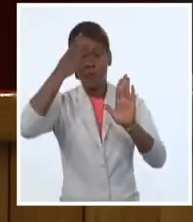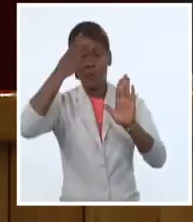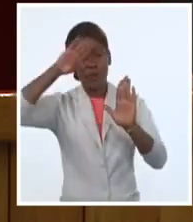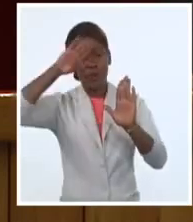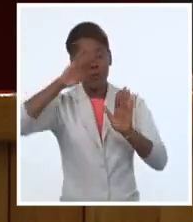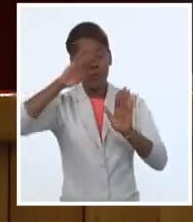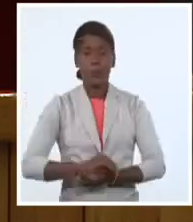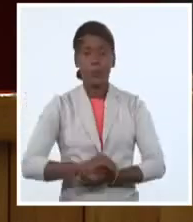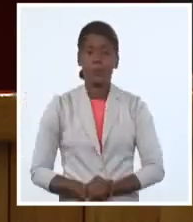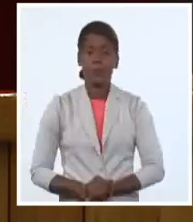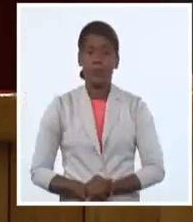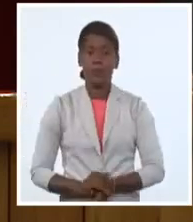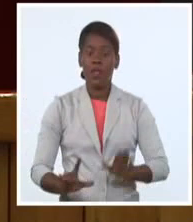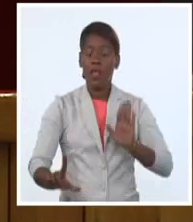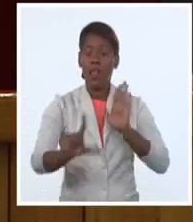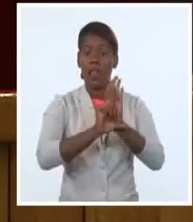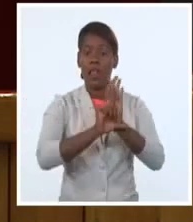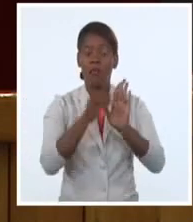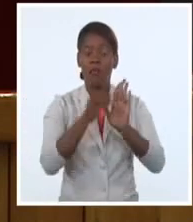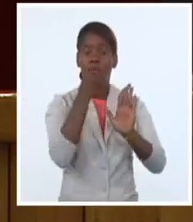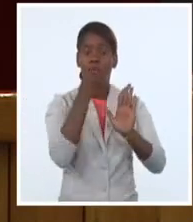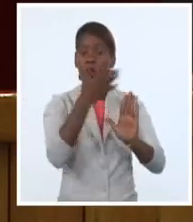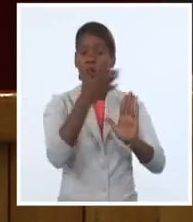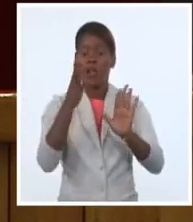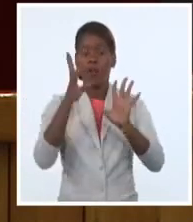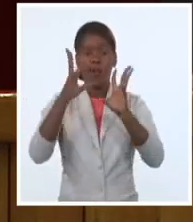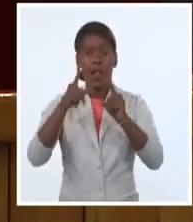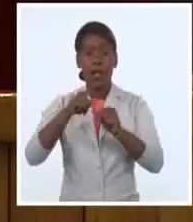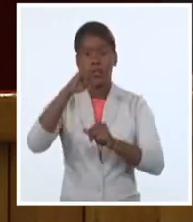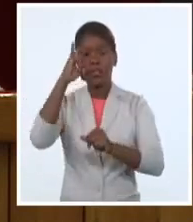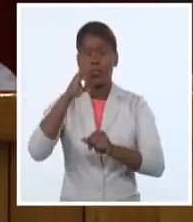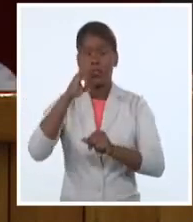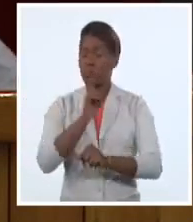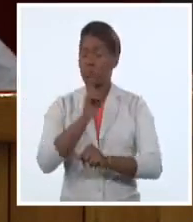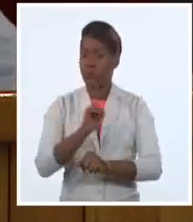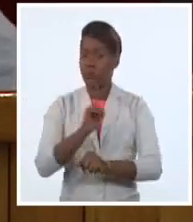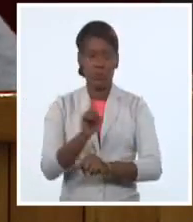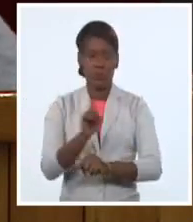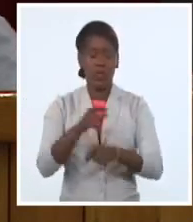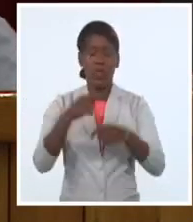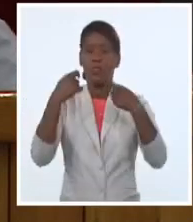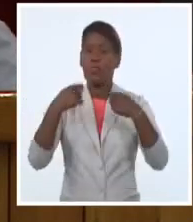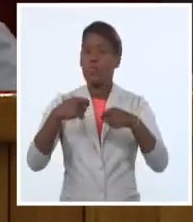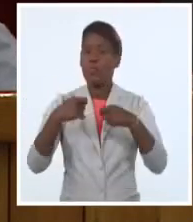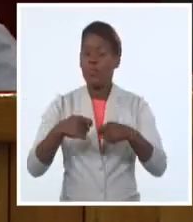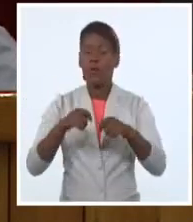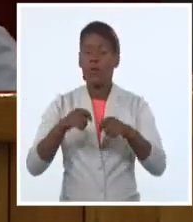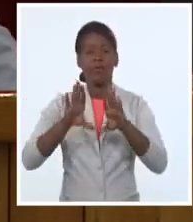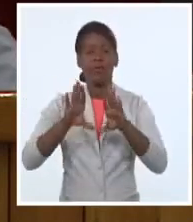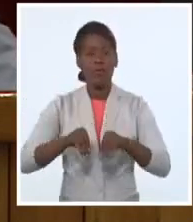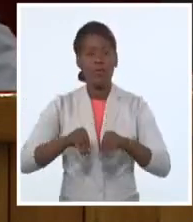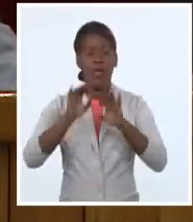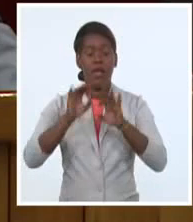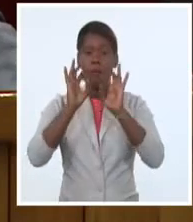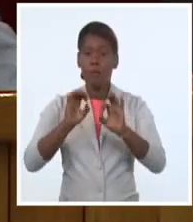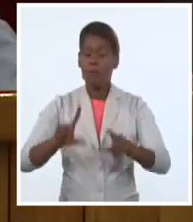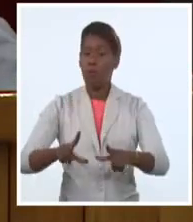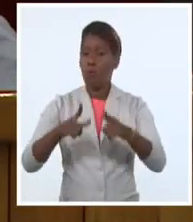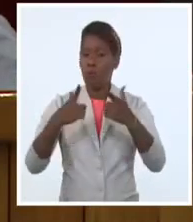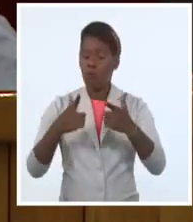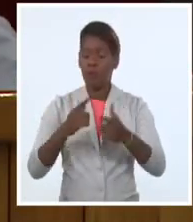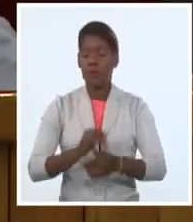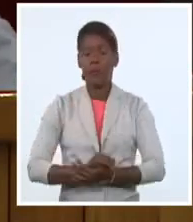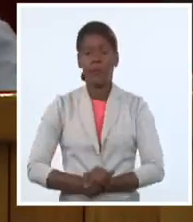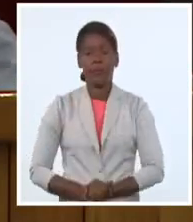La ley de leyes no puede ser interpretada a conveniencia, mucho menos en interés de aquellos que son los primeros en no